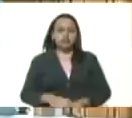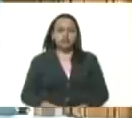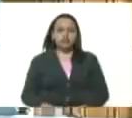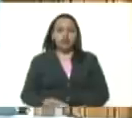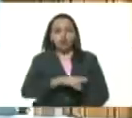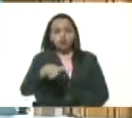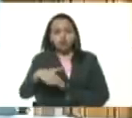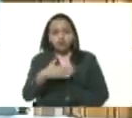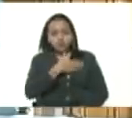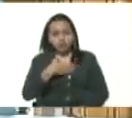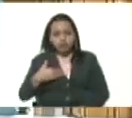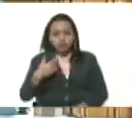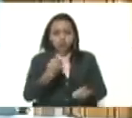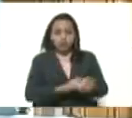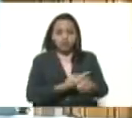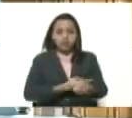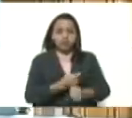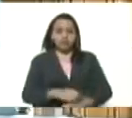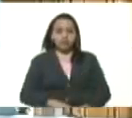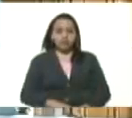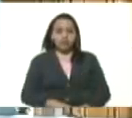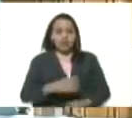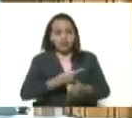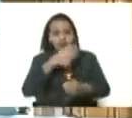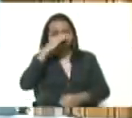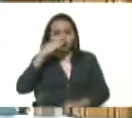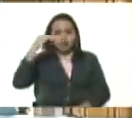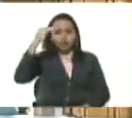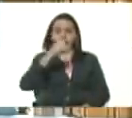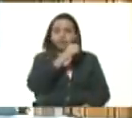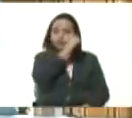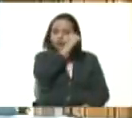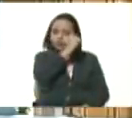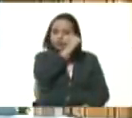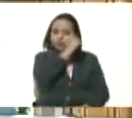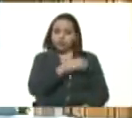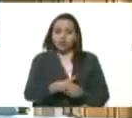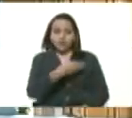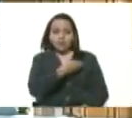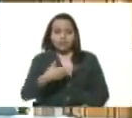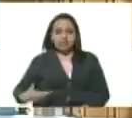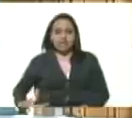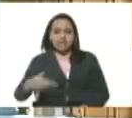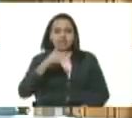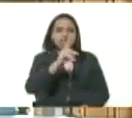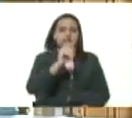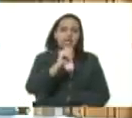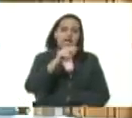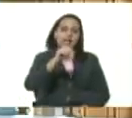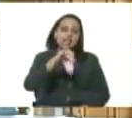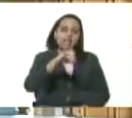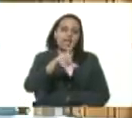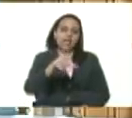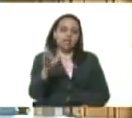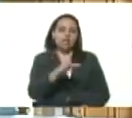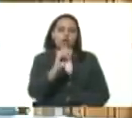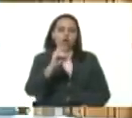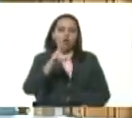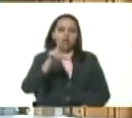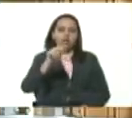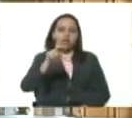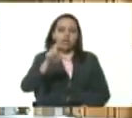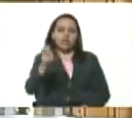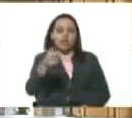nuestro querido hermano, nuestro hermano mayor, comandante presidente Daniel Ortega. Felicitaciones.